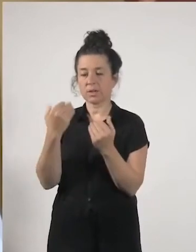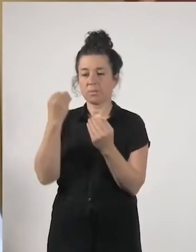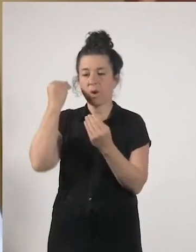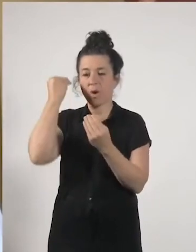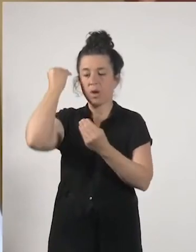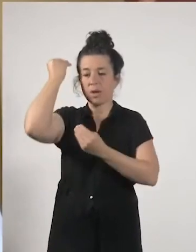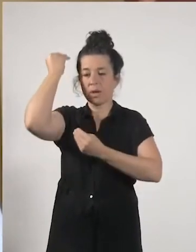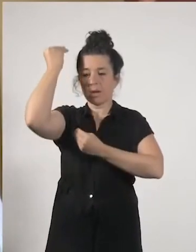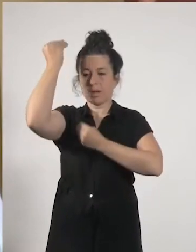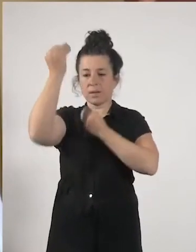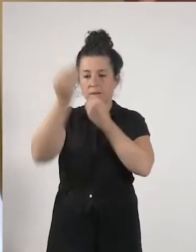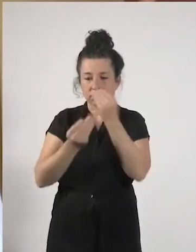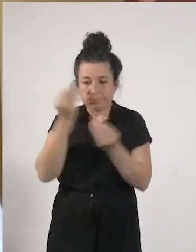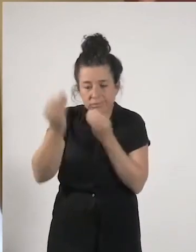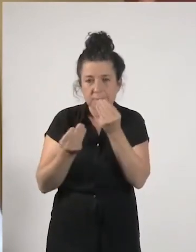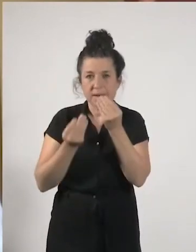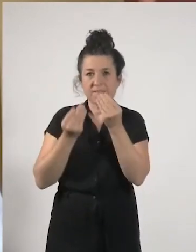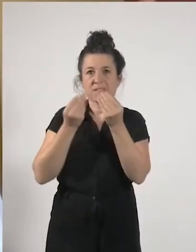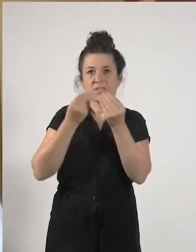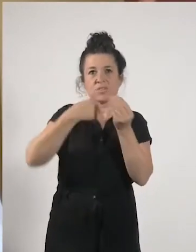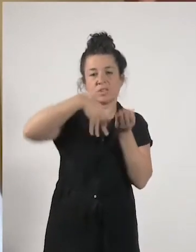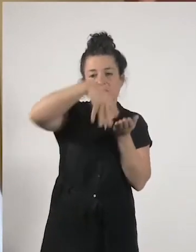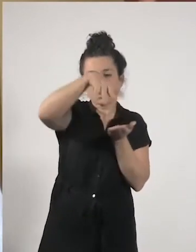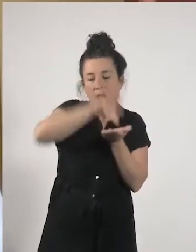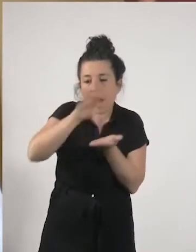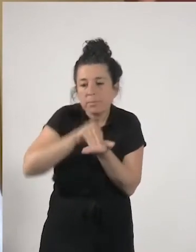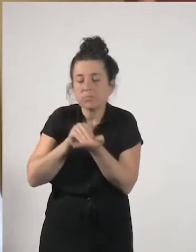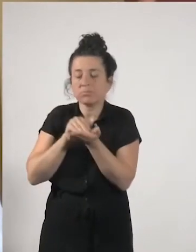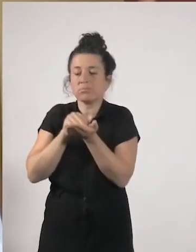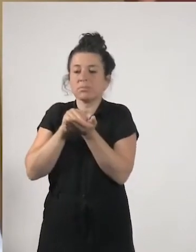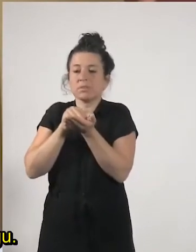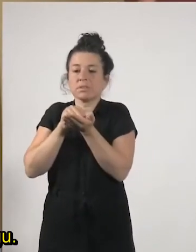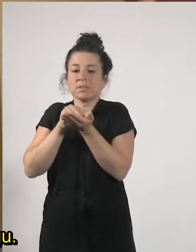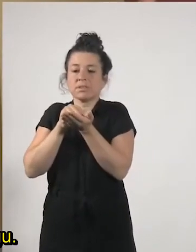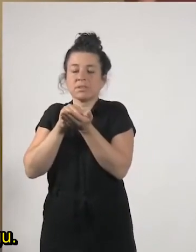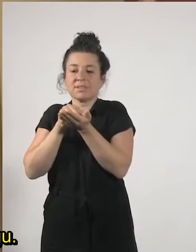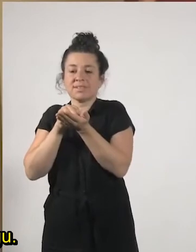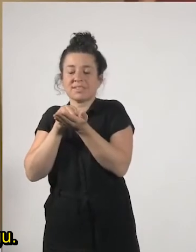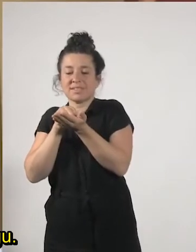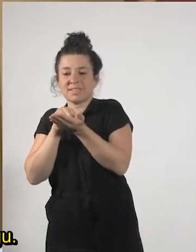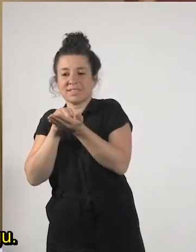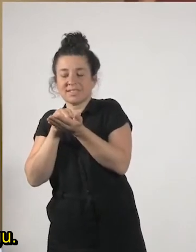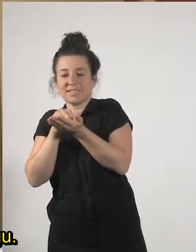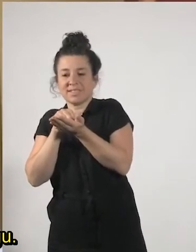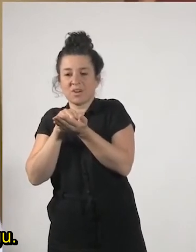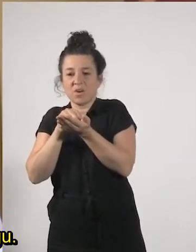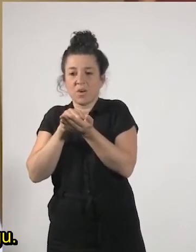makina bat ausunar eta ere galditu eztik